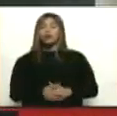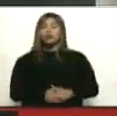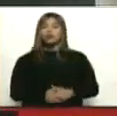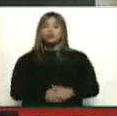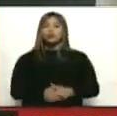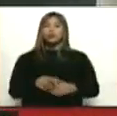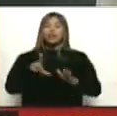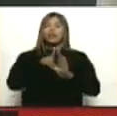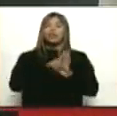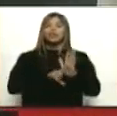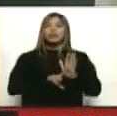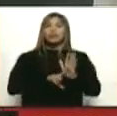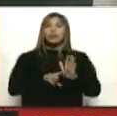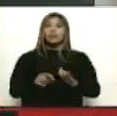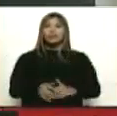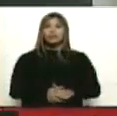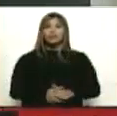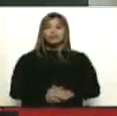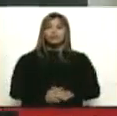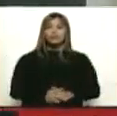principalmente con Irán se han hecho listados. Y